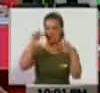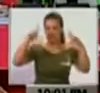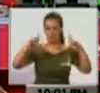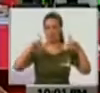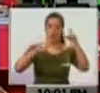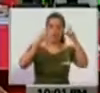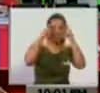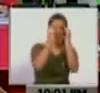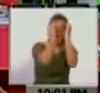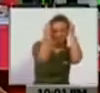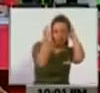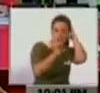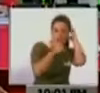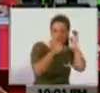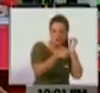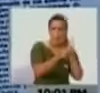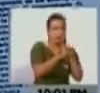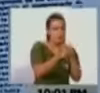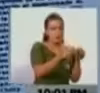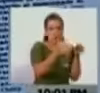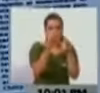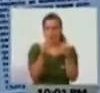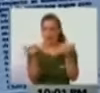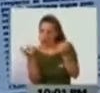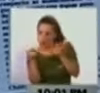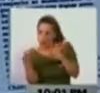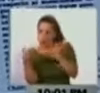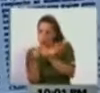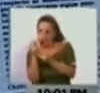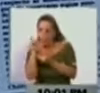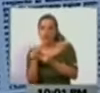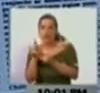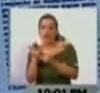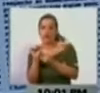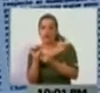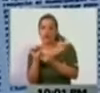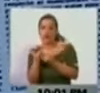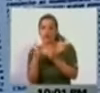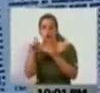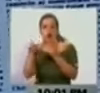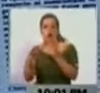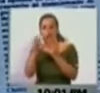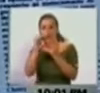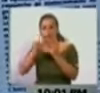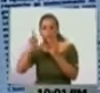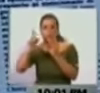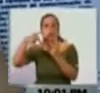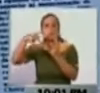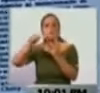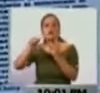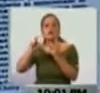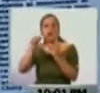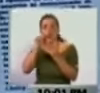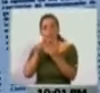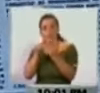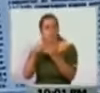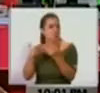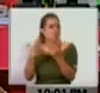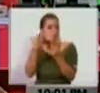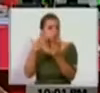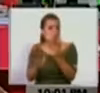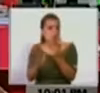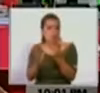ahorita. Los mismos. Y está un señor que llaman aquí Pastor Eidra, que de acusador no sabemos en qué